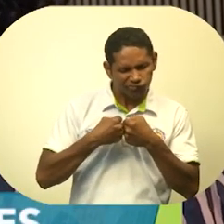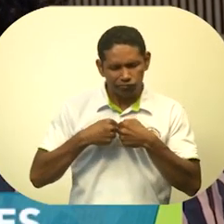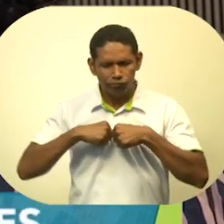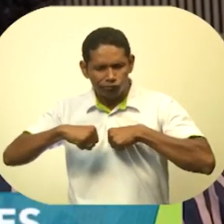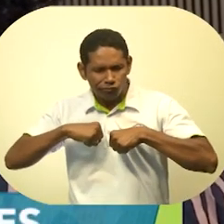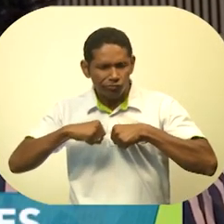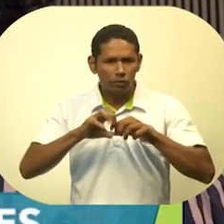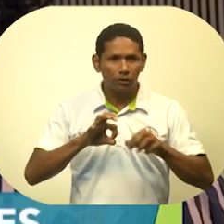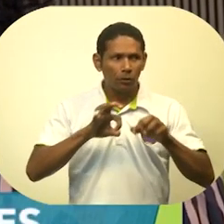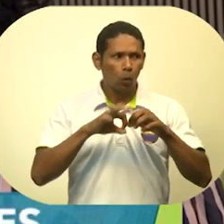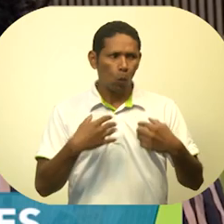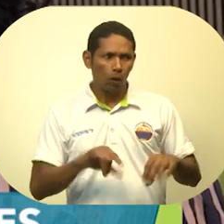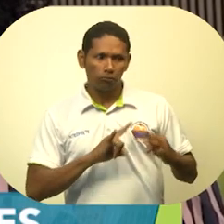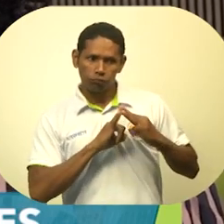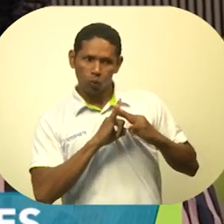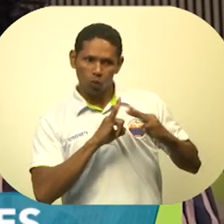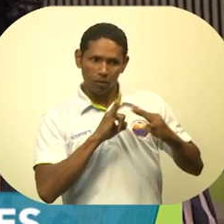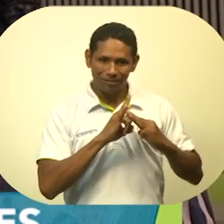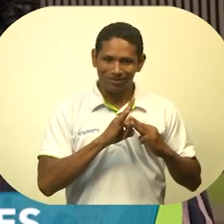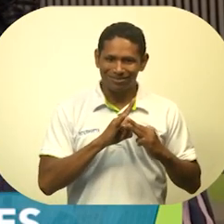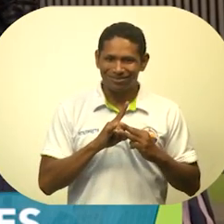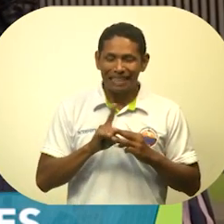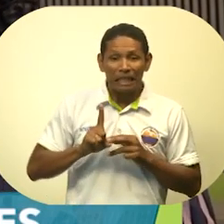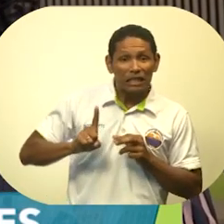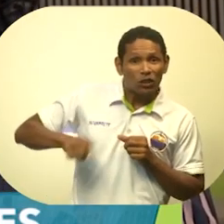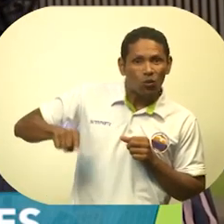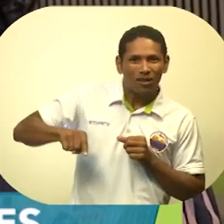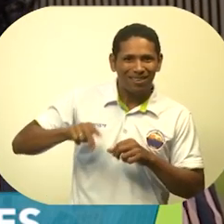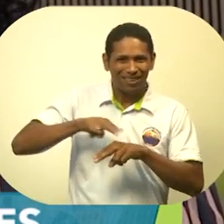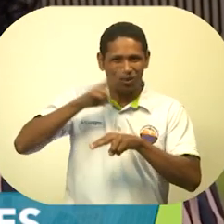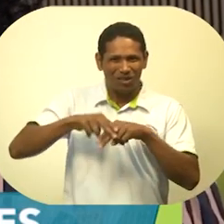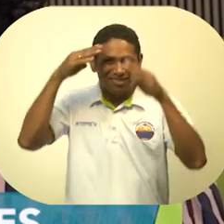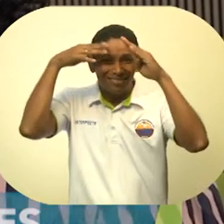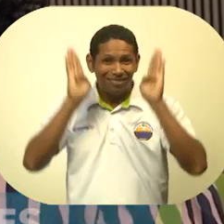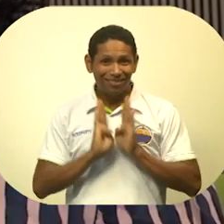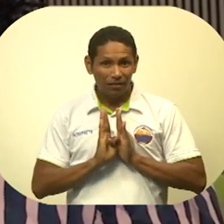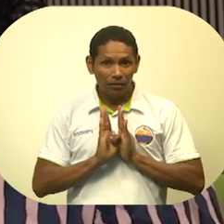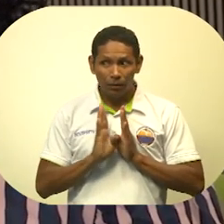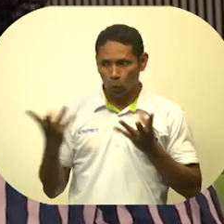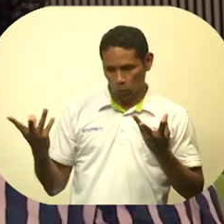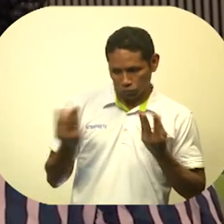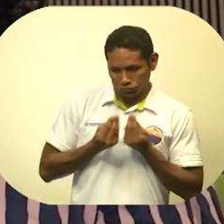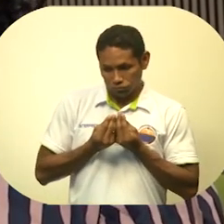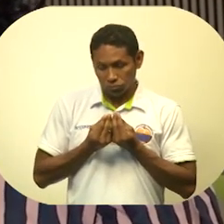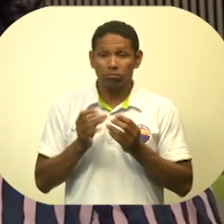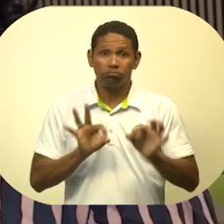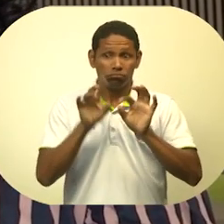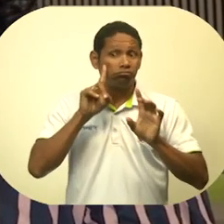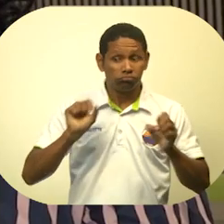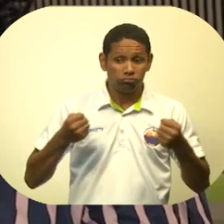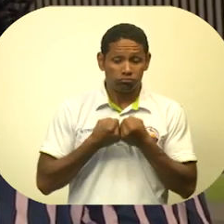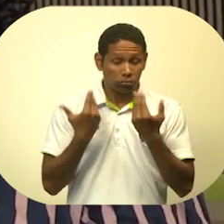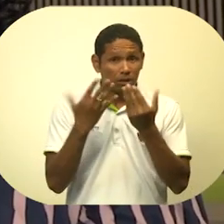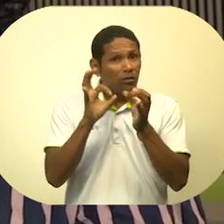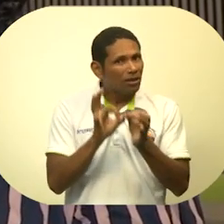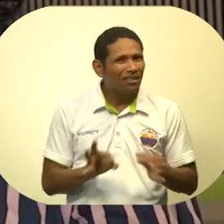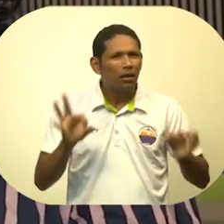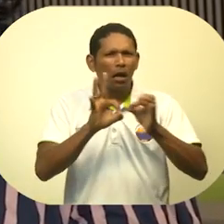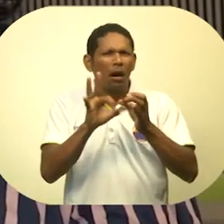mucha articulación, porque vemos cómo la universidad vincula a la escuela normal en este espacio y lo que buscamos es eso, hacer